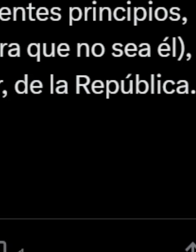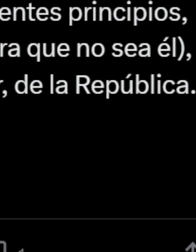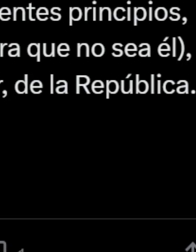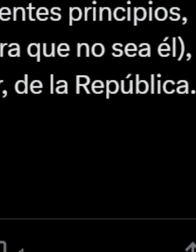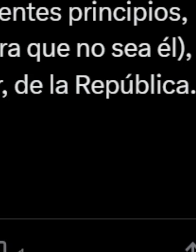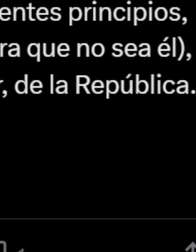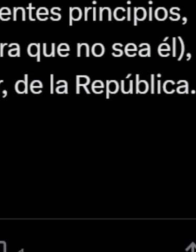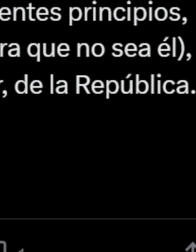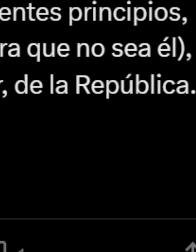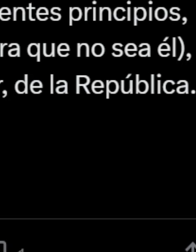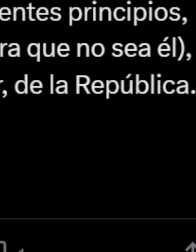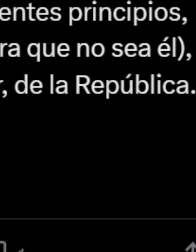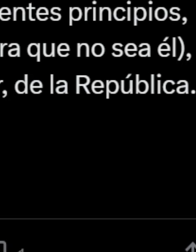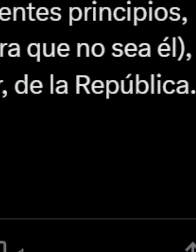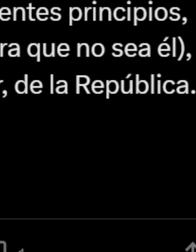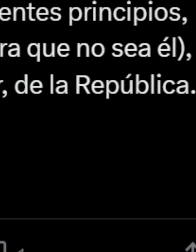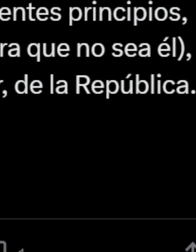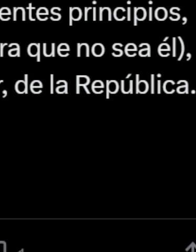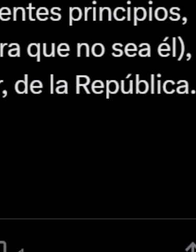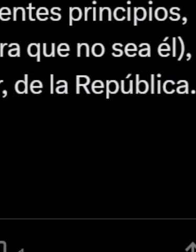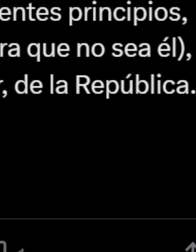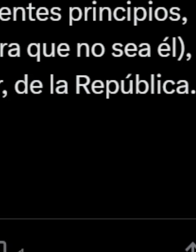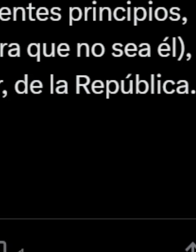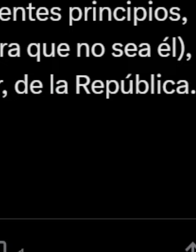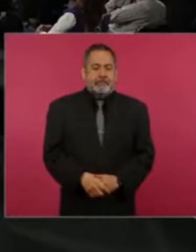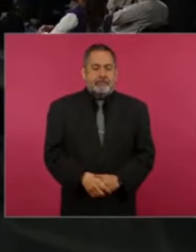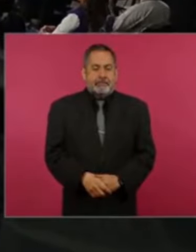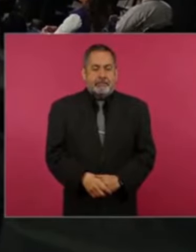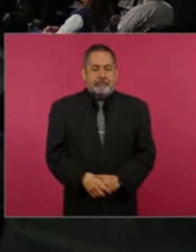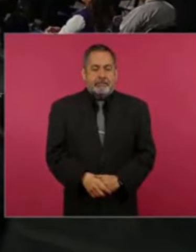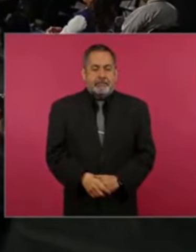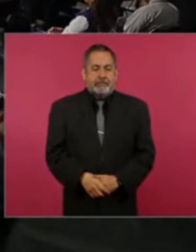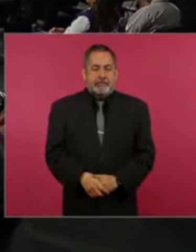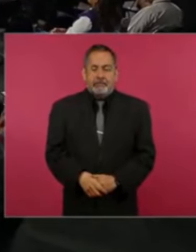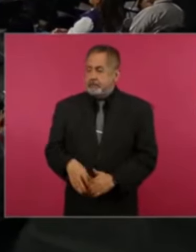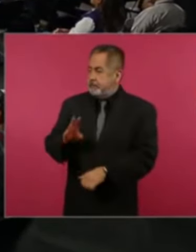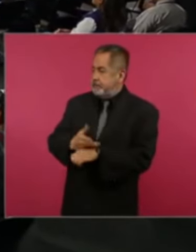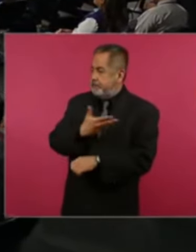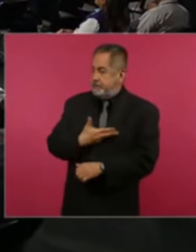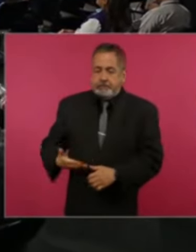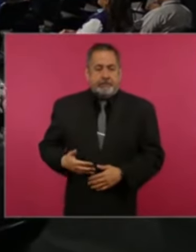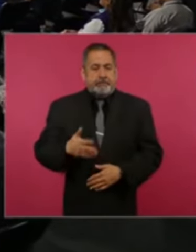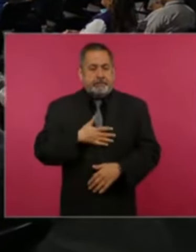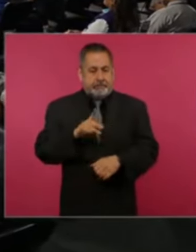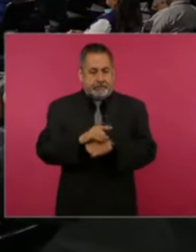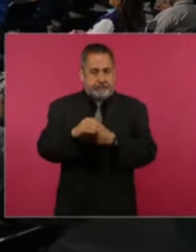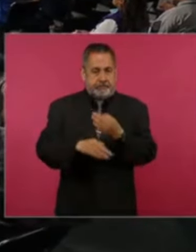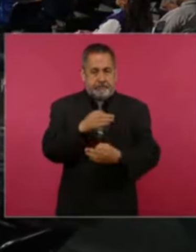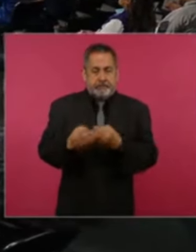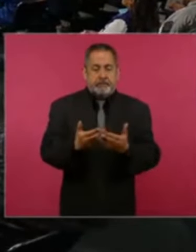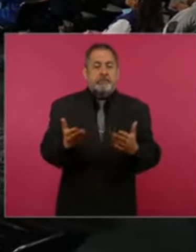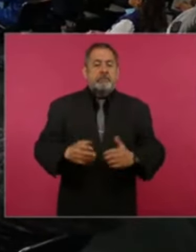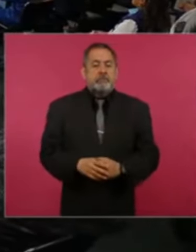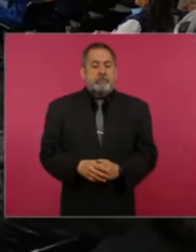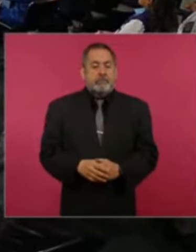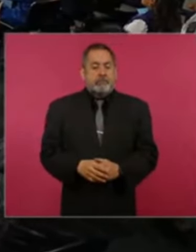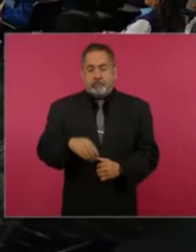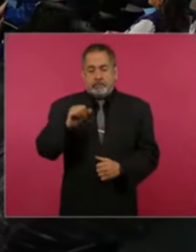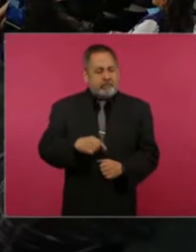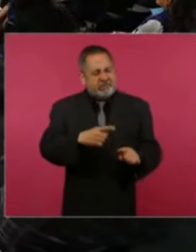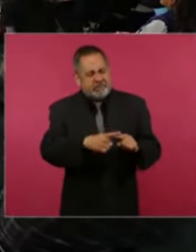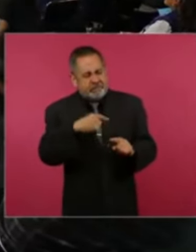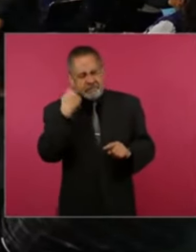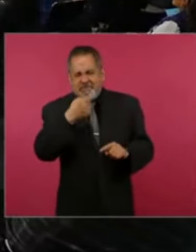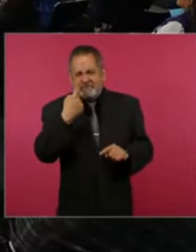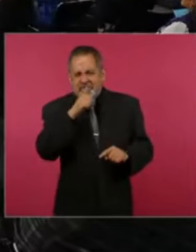dio el presidente hoy a la derecha. Con su permiso, señor presidente, buenos días a todas, a todos. Esta es la sección ¿Quiénes quieren